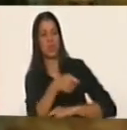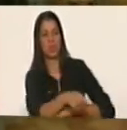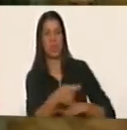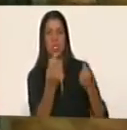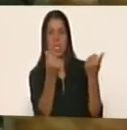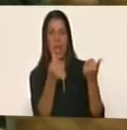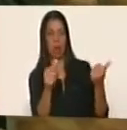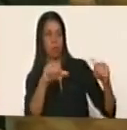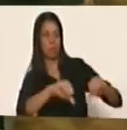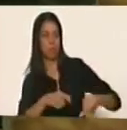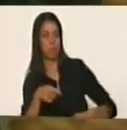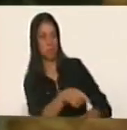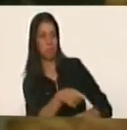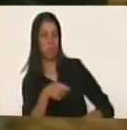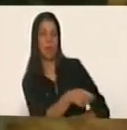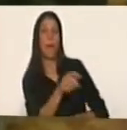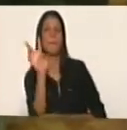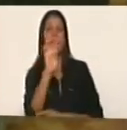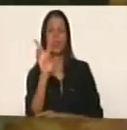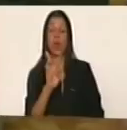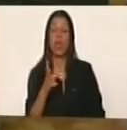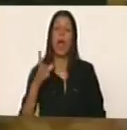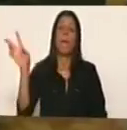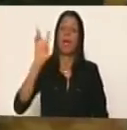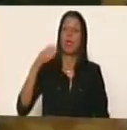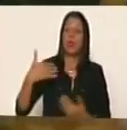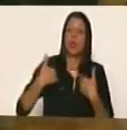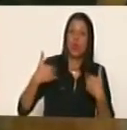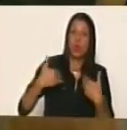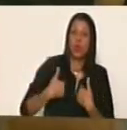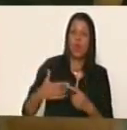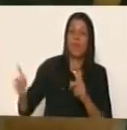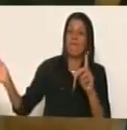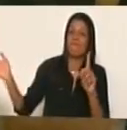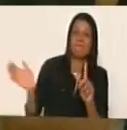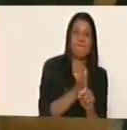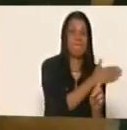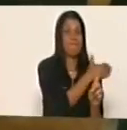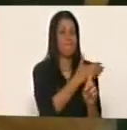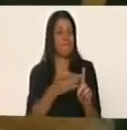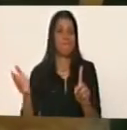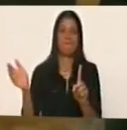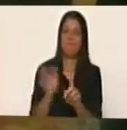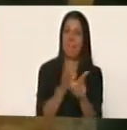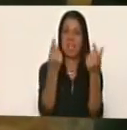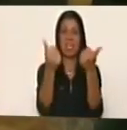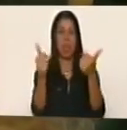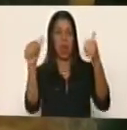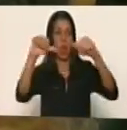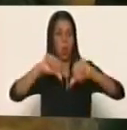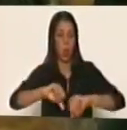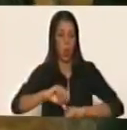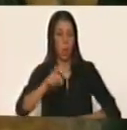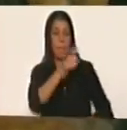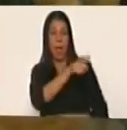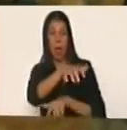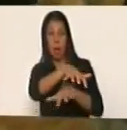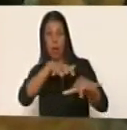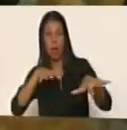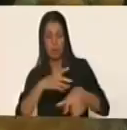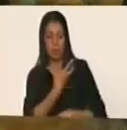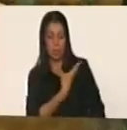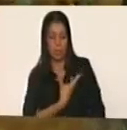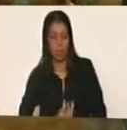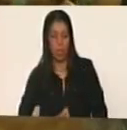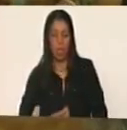económica. Han intentado ahorcarnos, han intentado golpearnos para que el venezolano se desmotive, para que el venezolano no